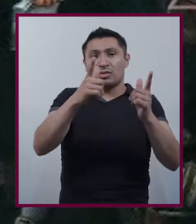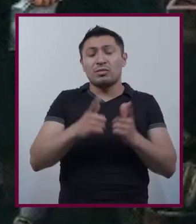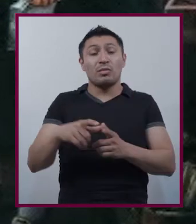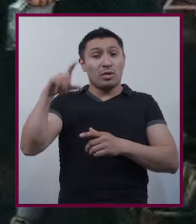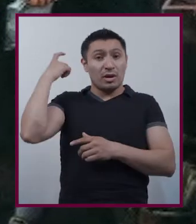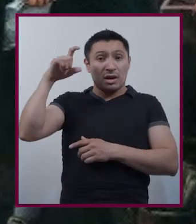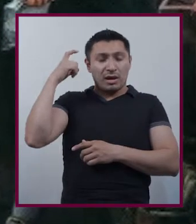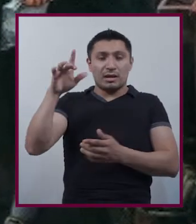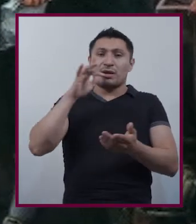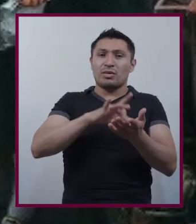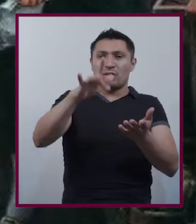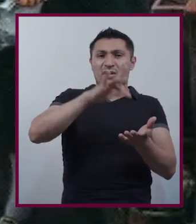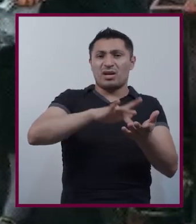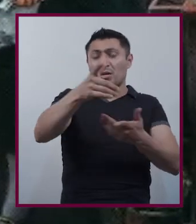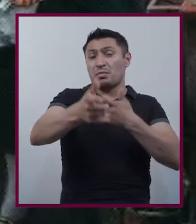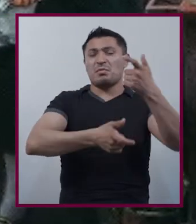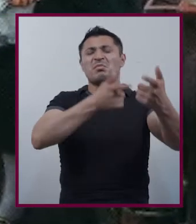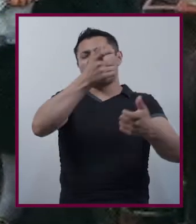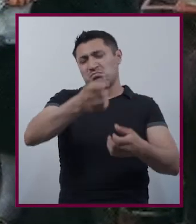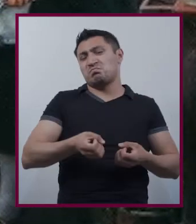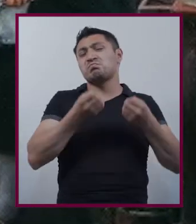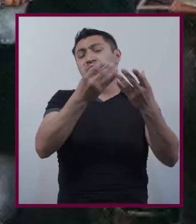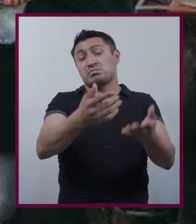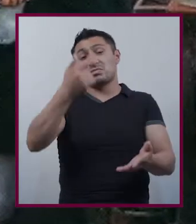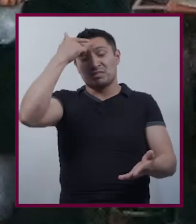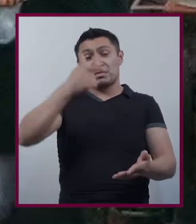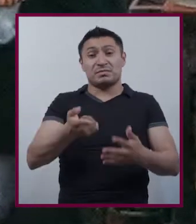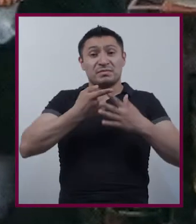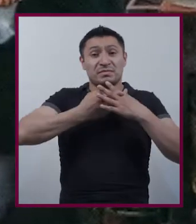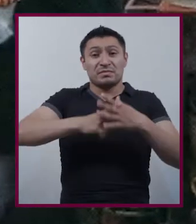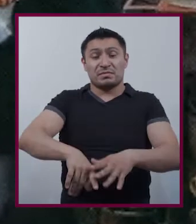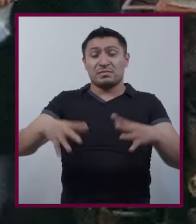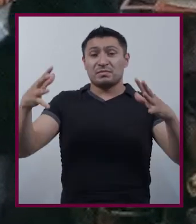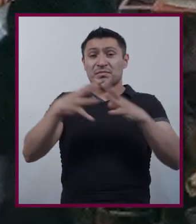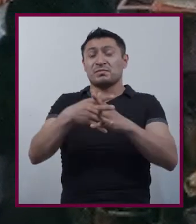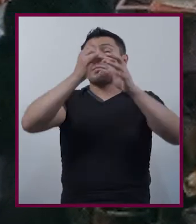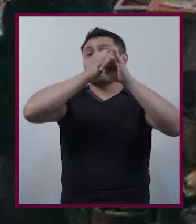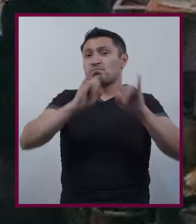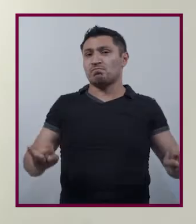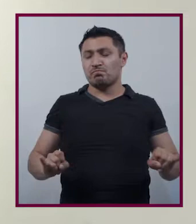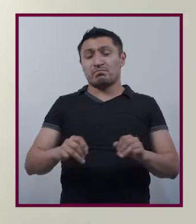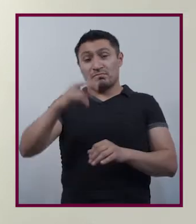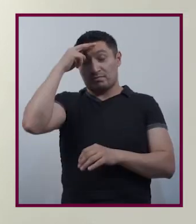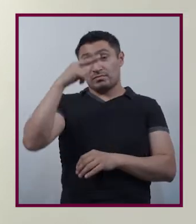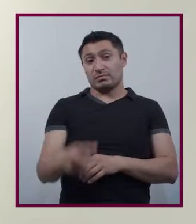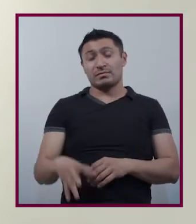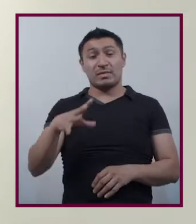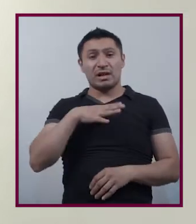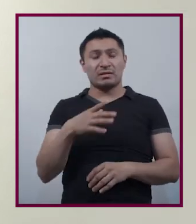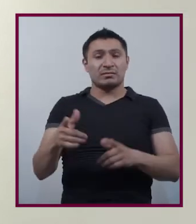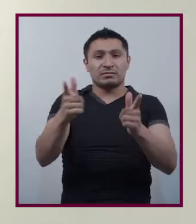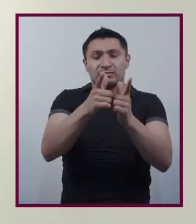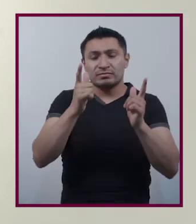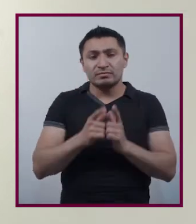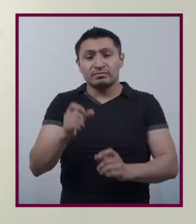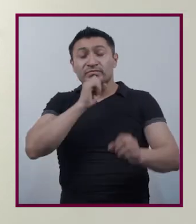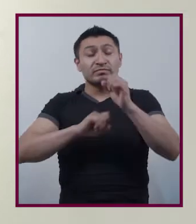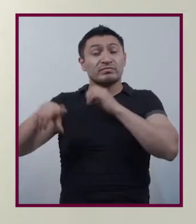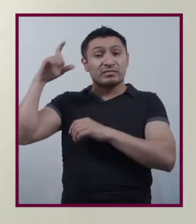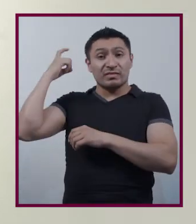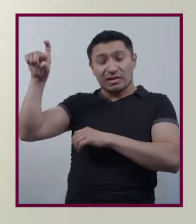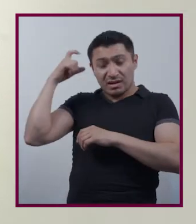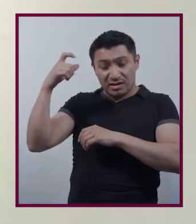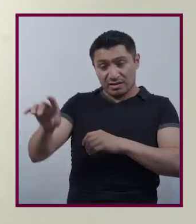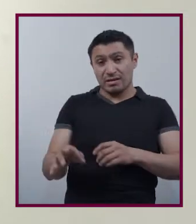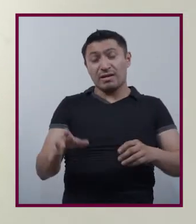Querétaro, brindando su apoyo económico para el arranque de la Guerra de Independencia. La conspiración de Querétaro